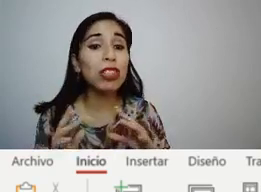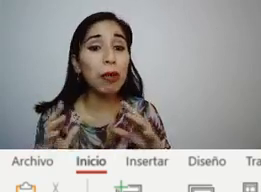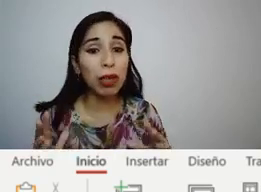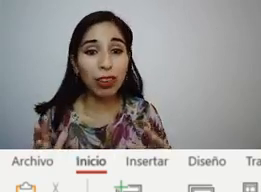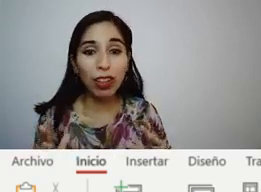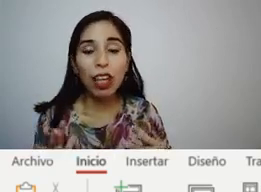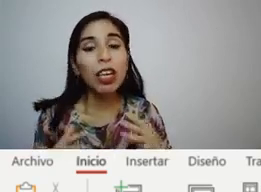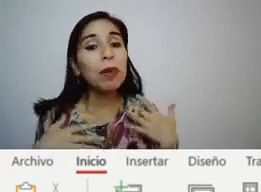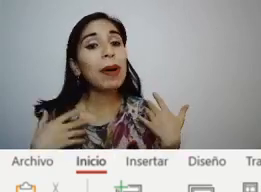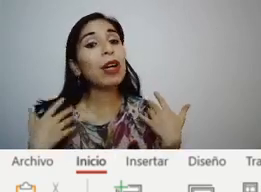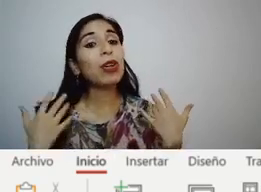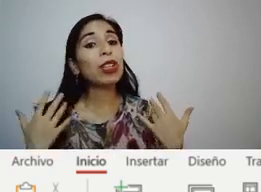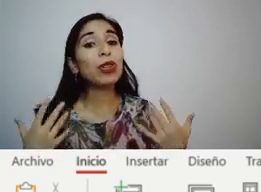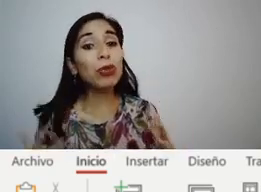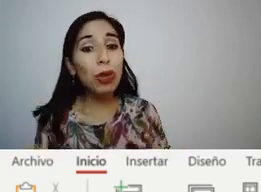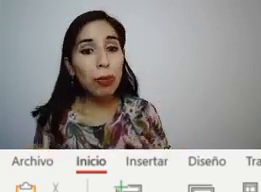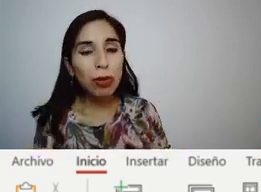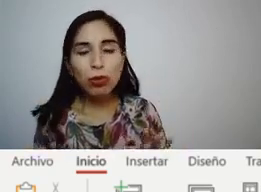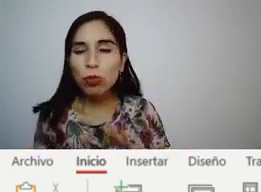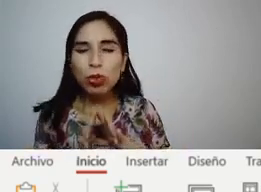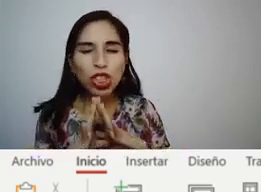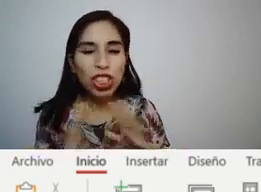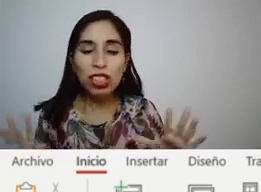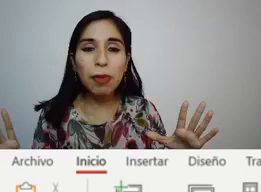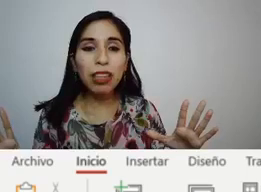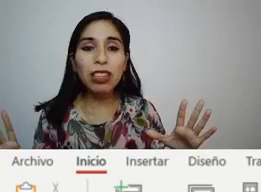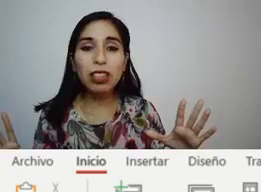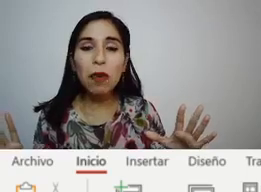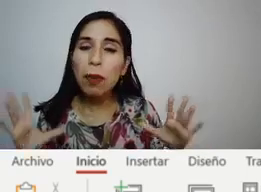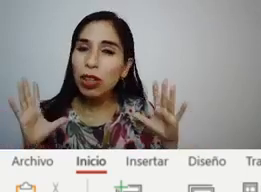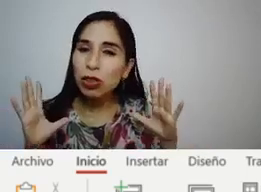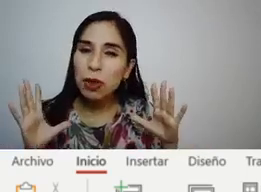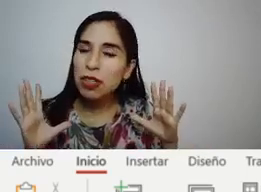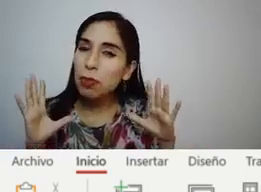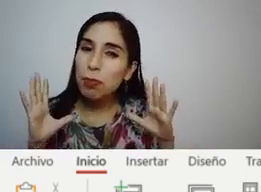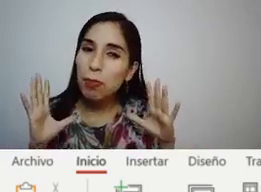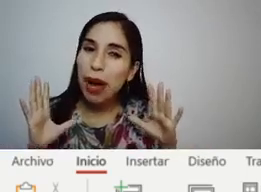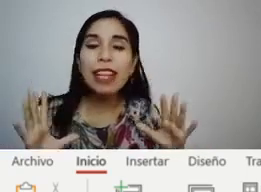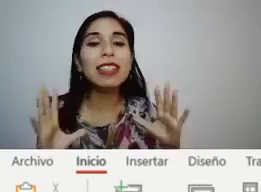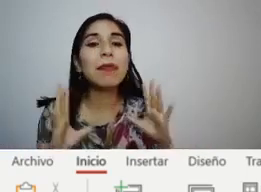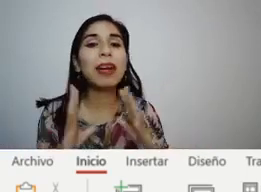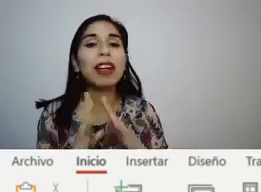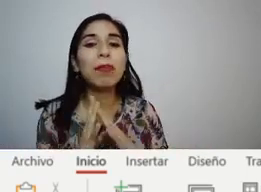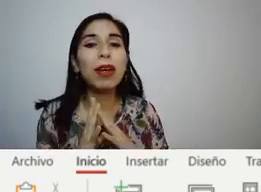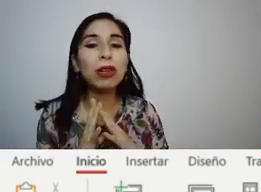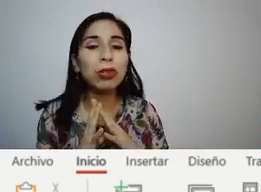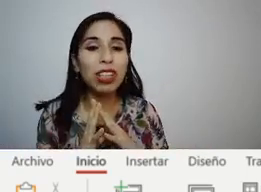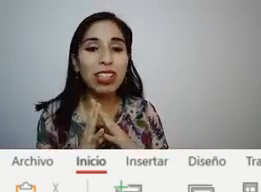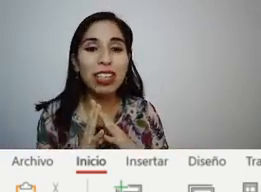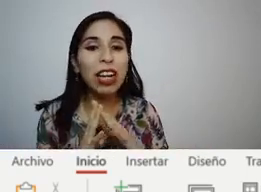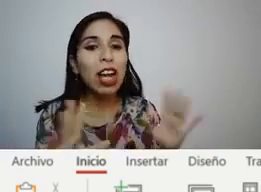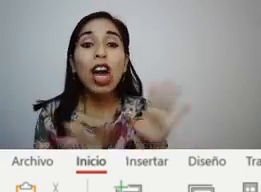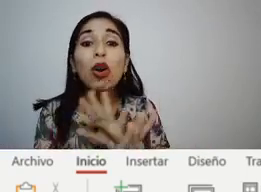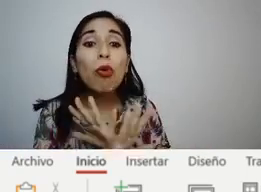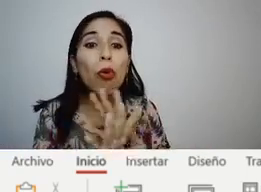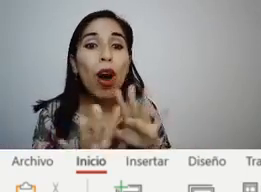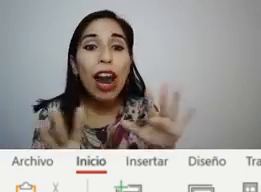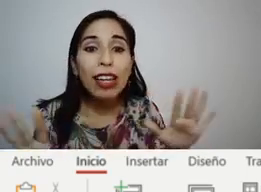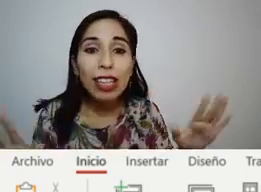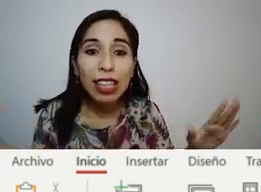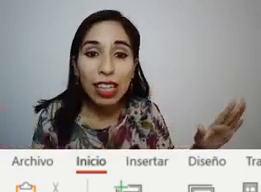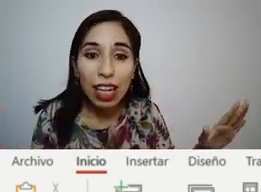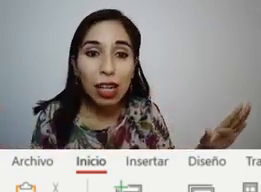un poco nuestra mente y para los que son nuevos muchísima atención porque esto va a ser un base para que puedan utilizar